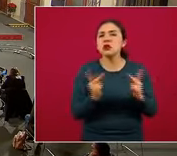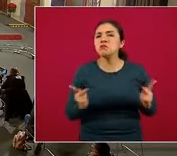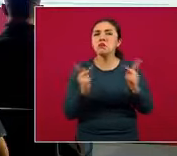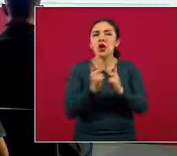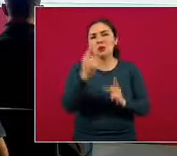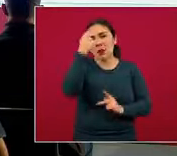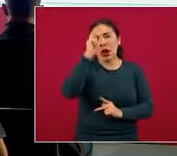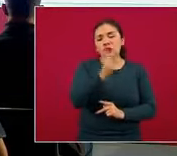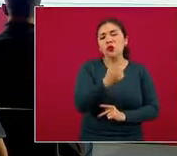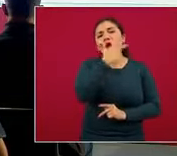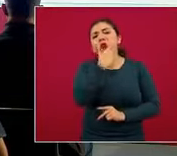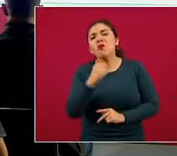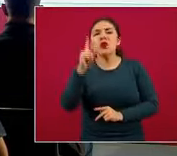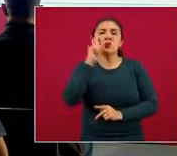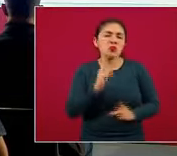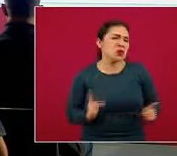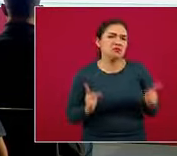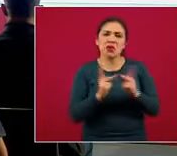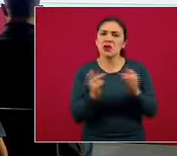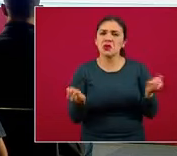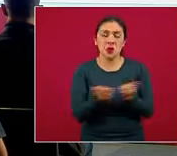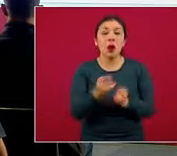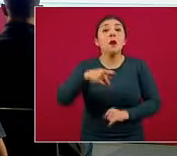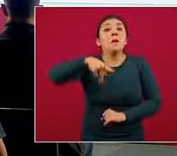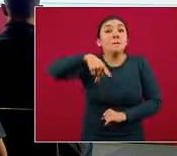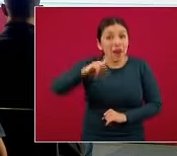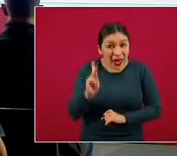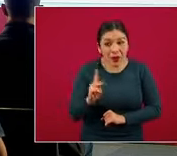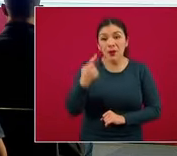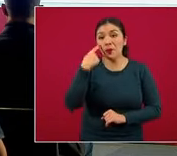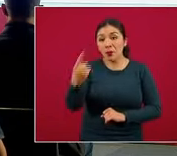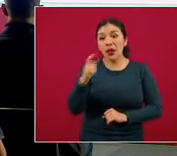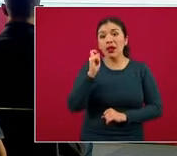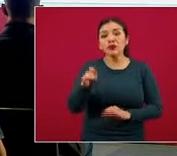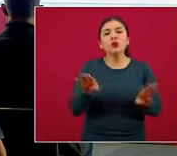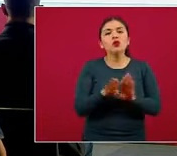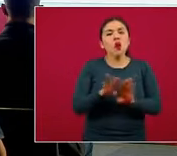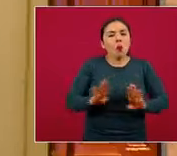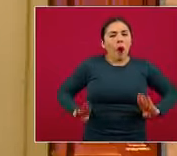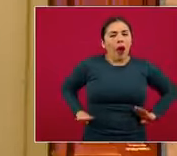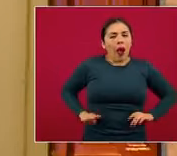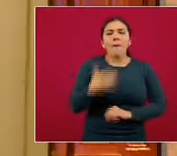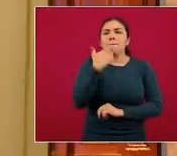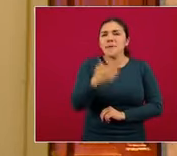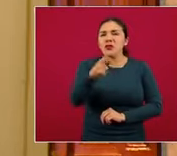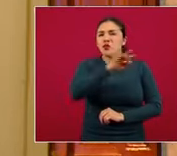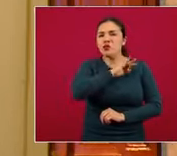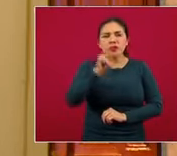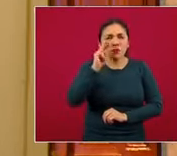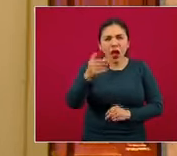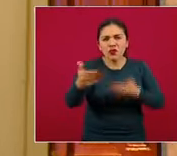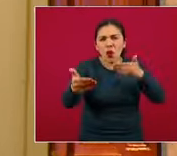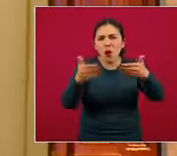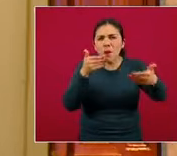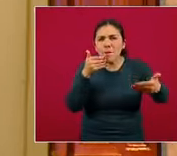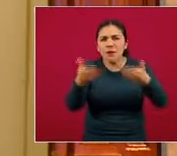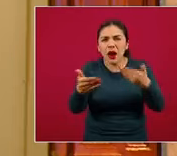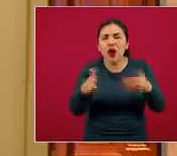carga entre un sexo y el otro. Sin embargo, la forma correcta en la que podemos comparar cuál ha sido